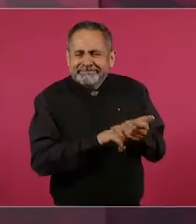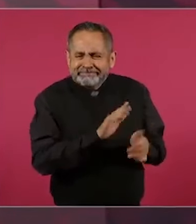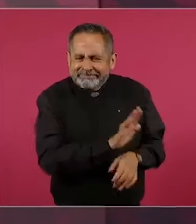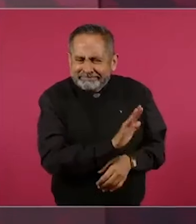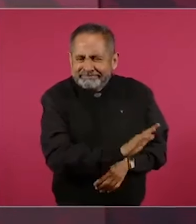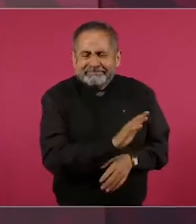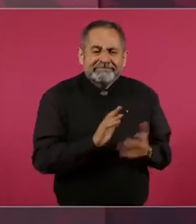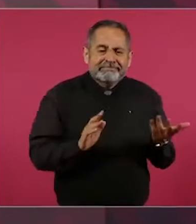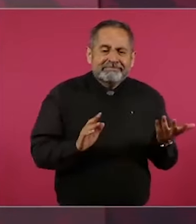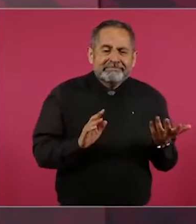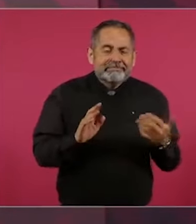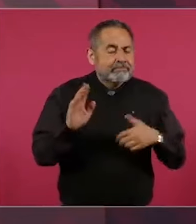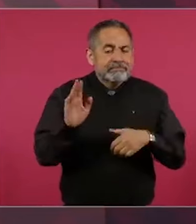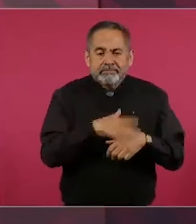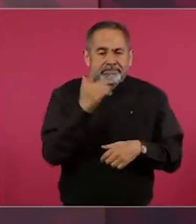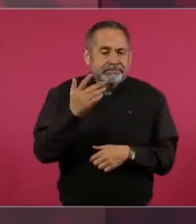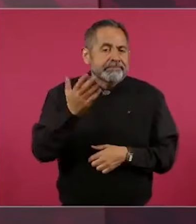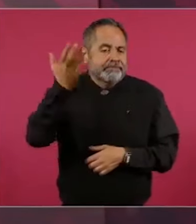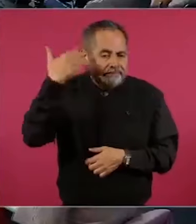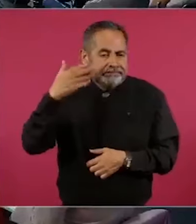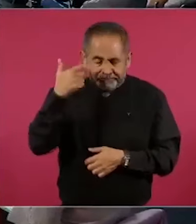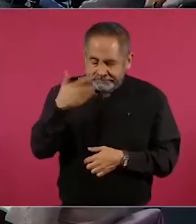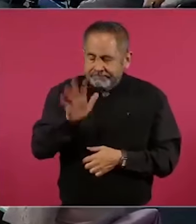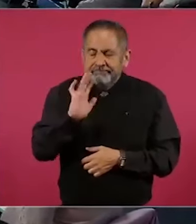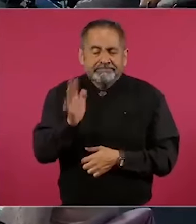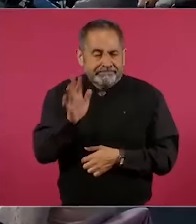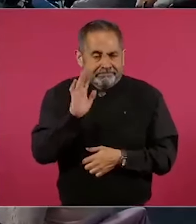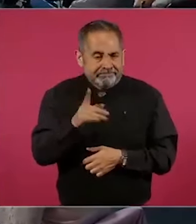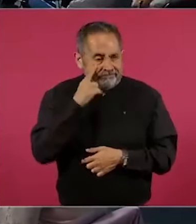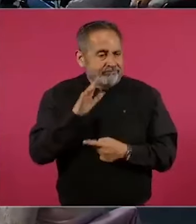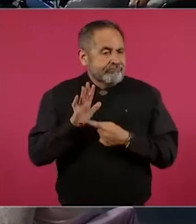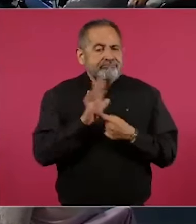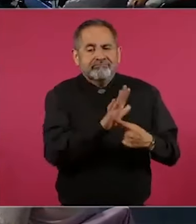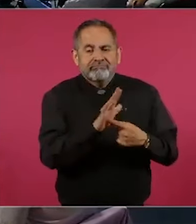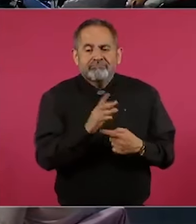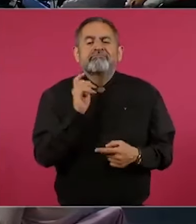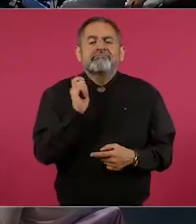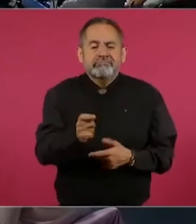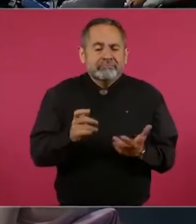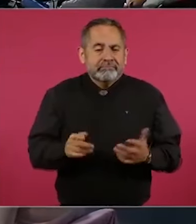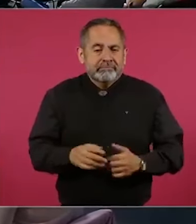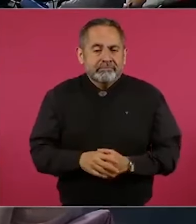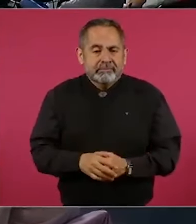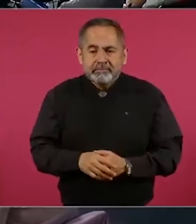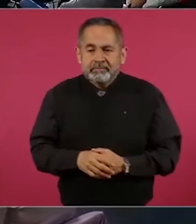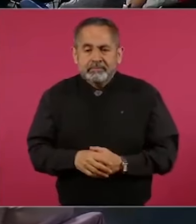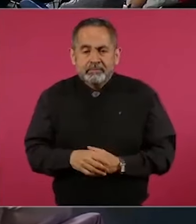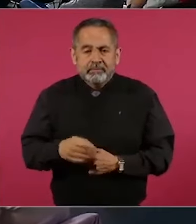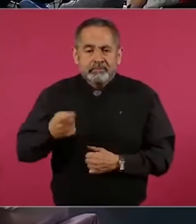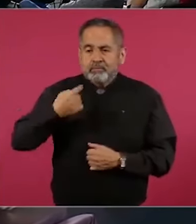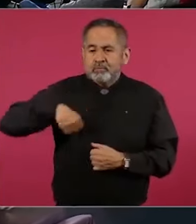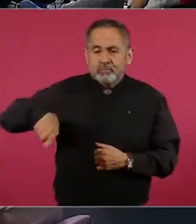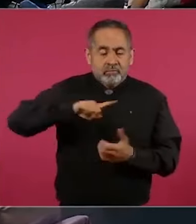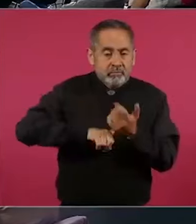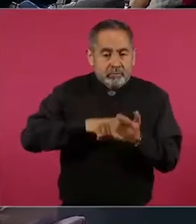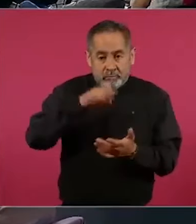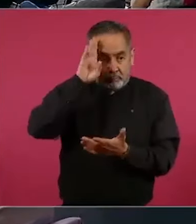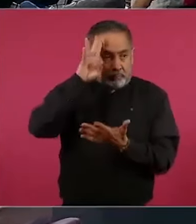ya se ha demostrado que nosotros no somos extremistas.